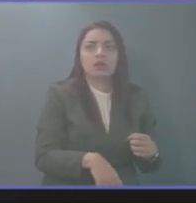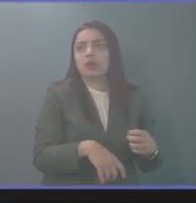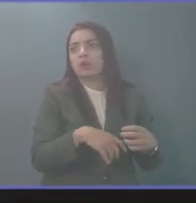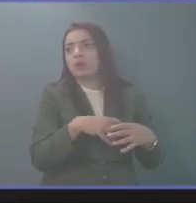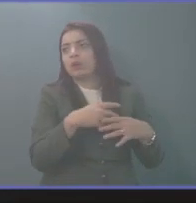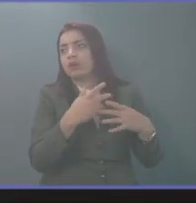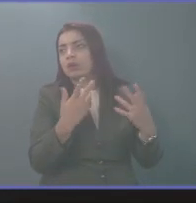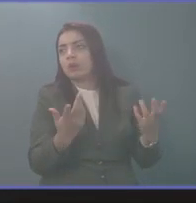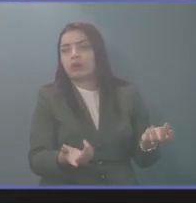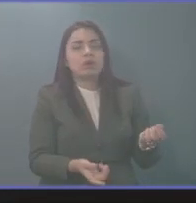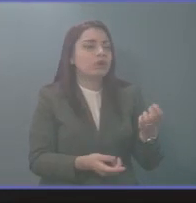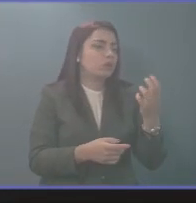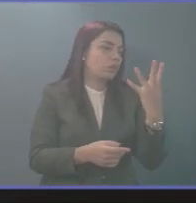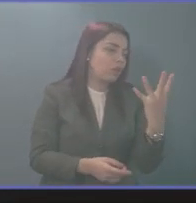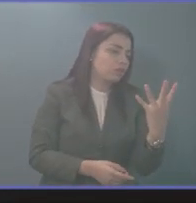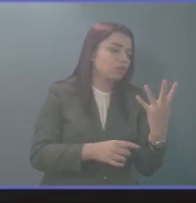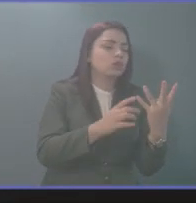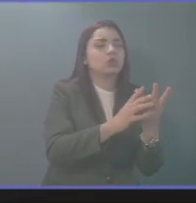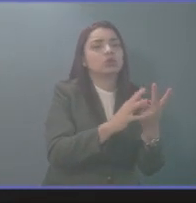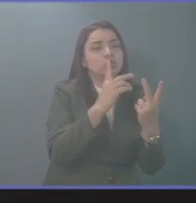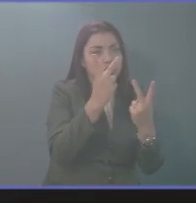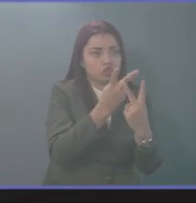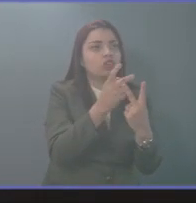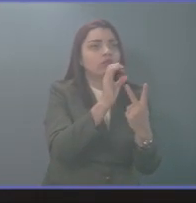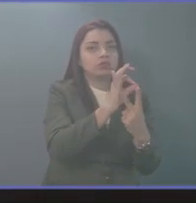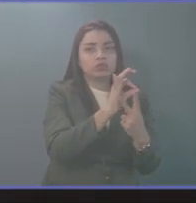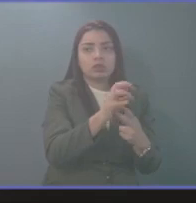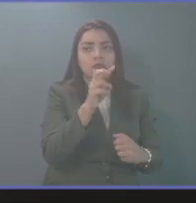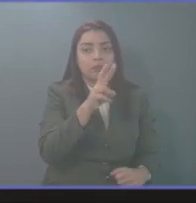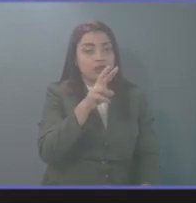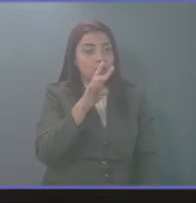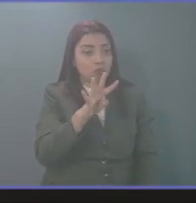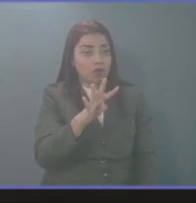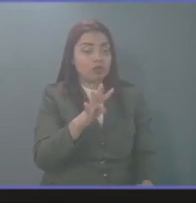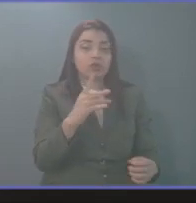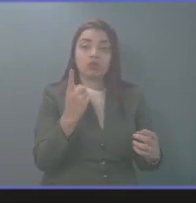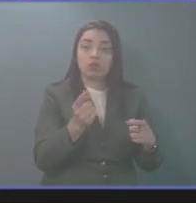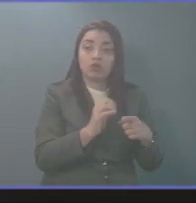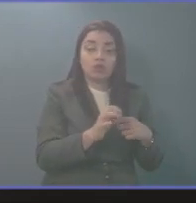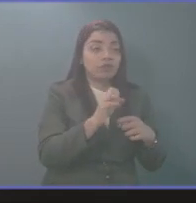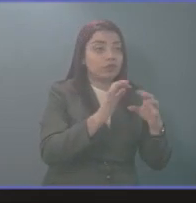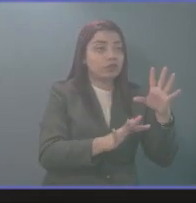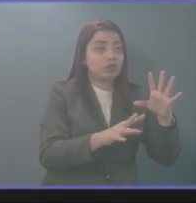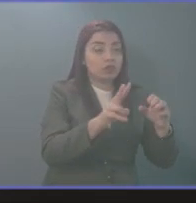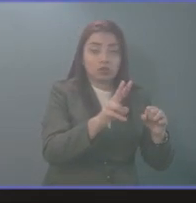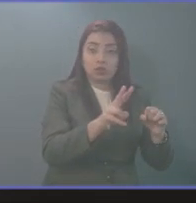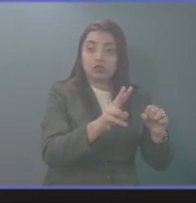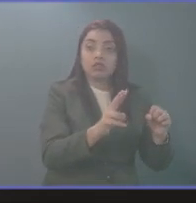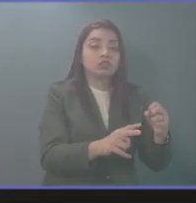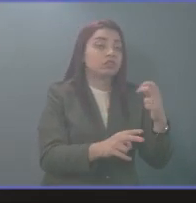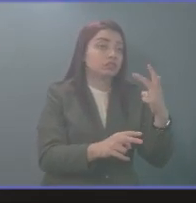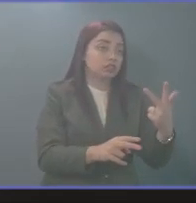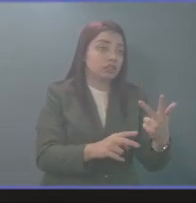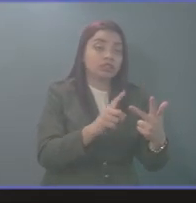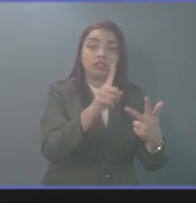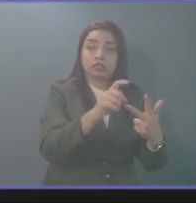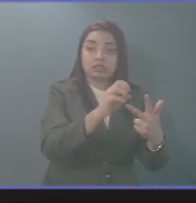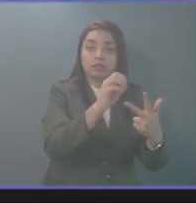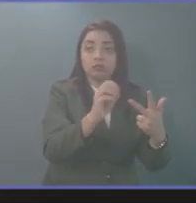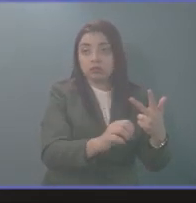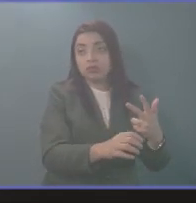funcionan apenas 2, que de los filtros de los 24 funcionan 12 y de los 12, 3 están al